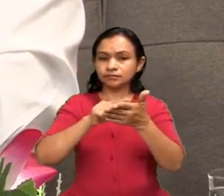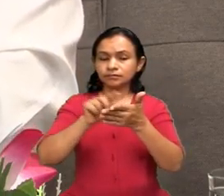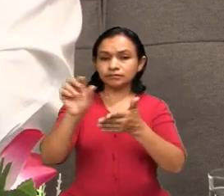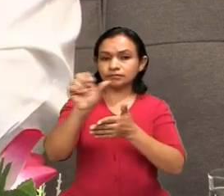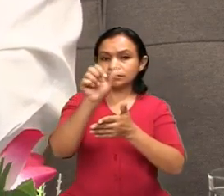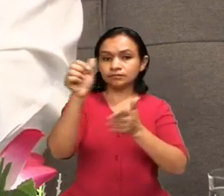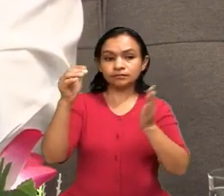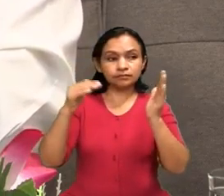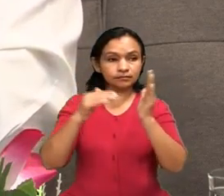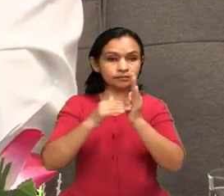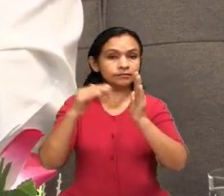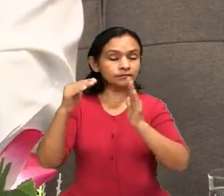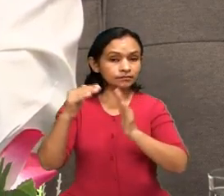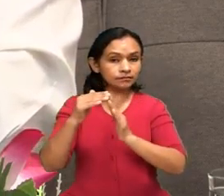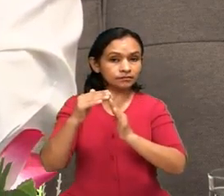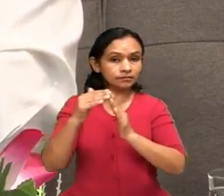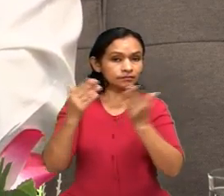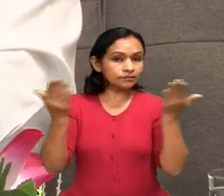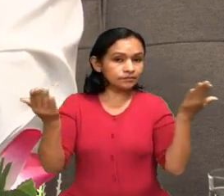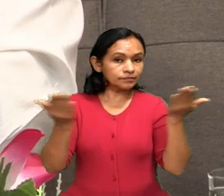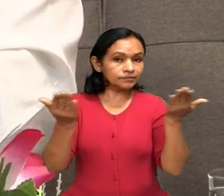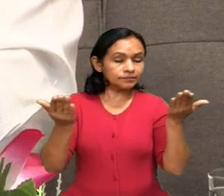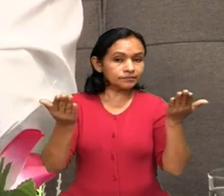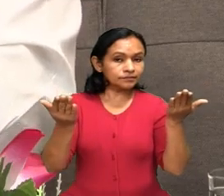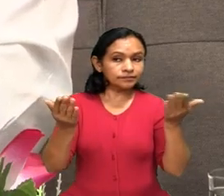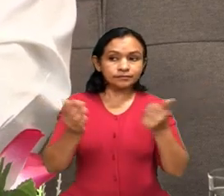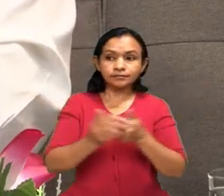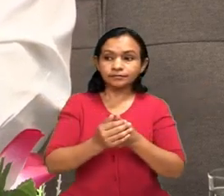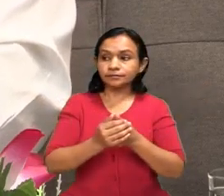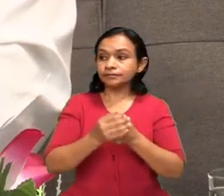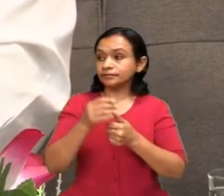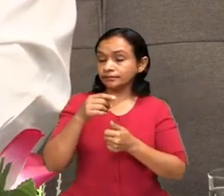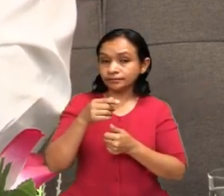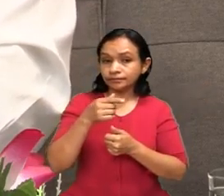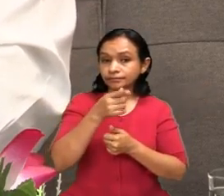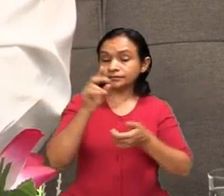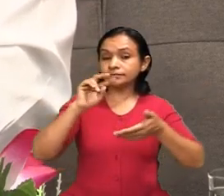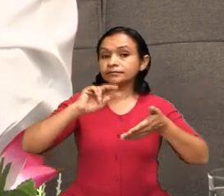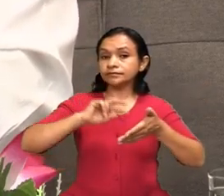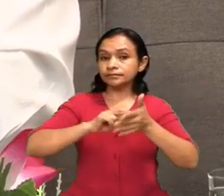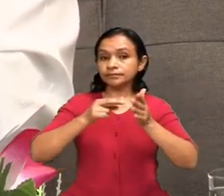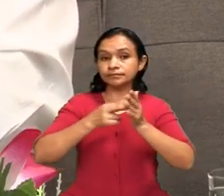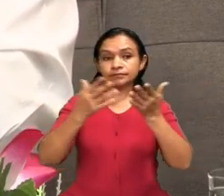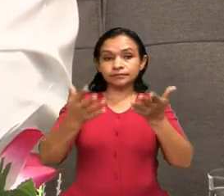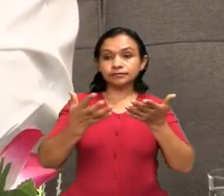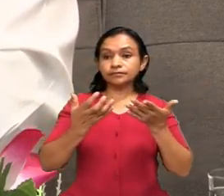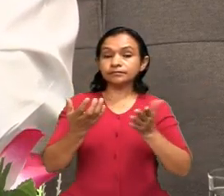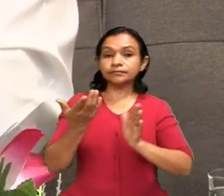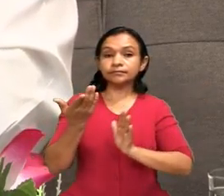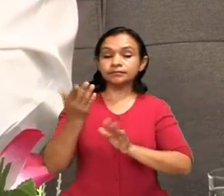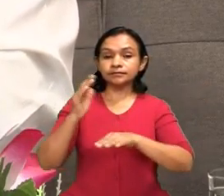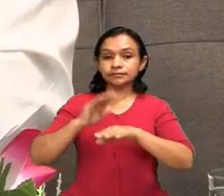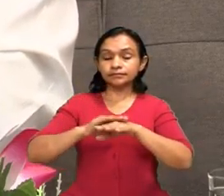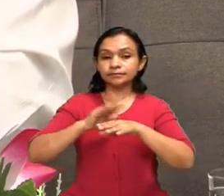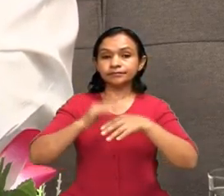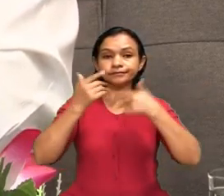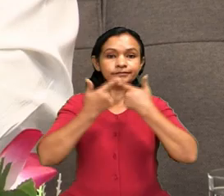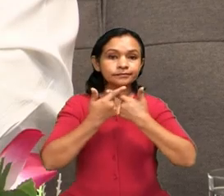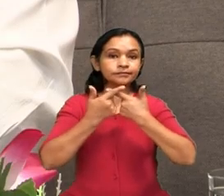medio de votos. Entonces, pero esa, y esa es lo que tratan de llamar